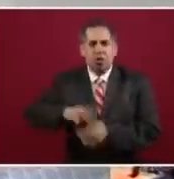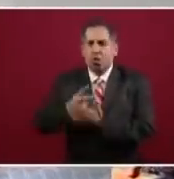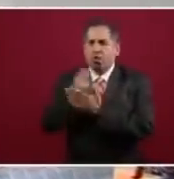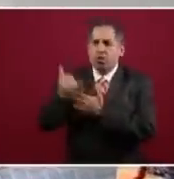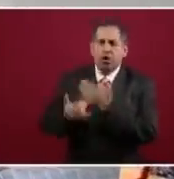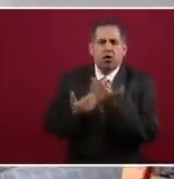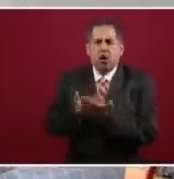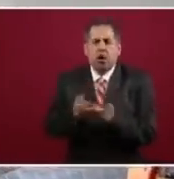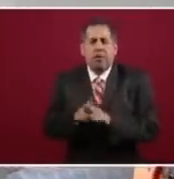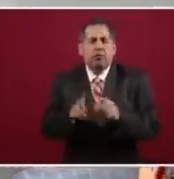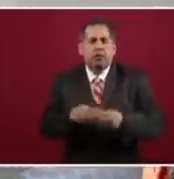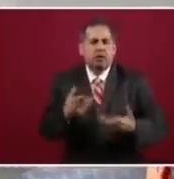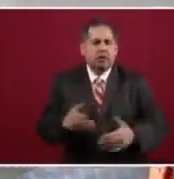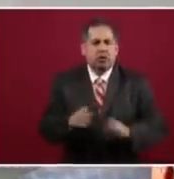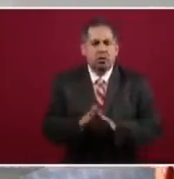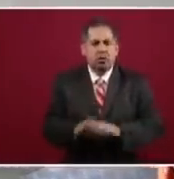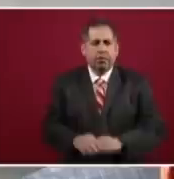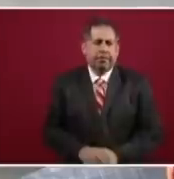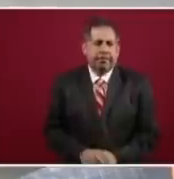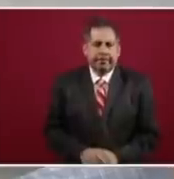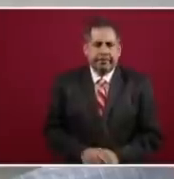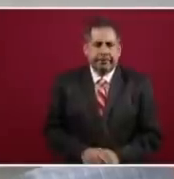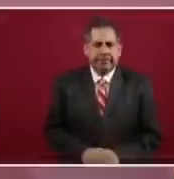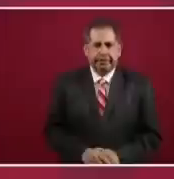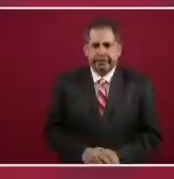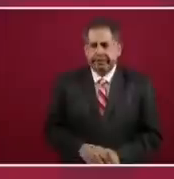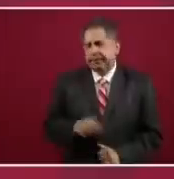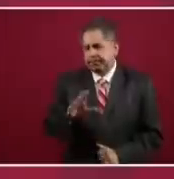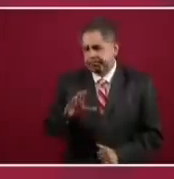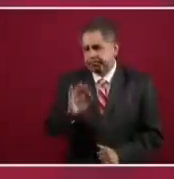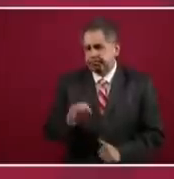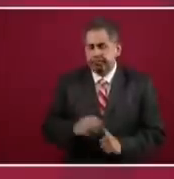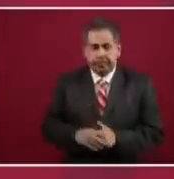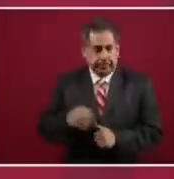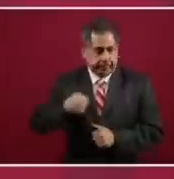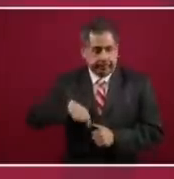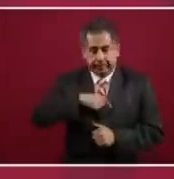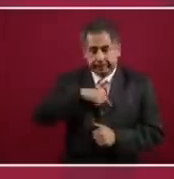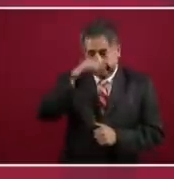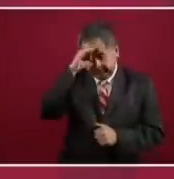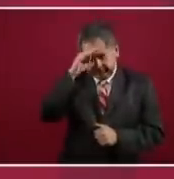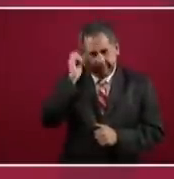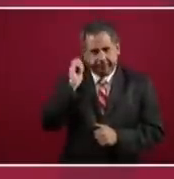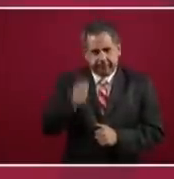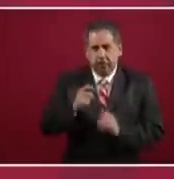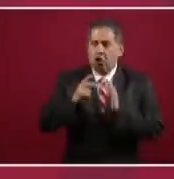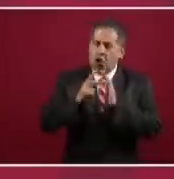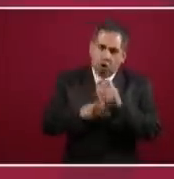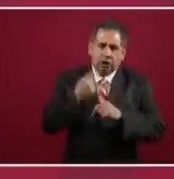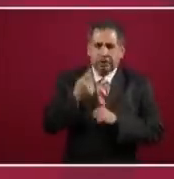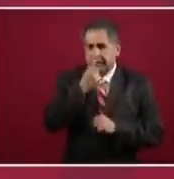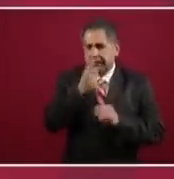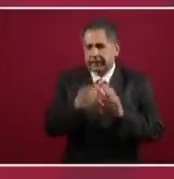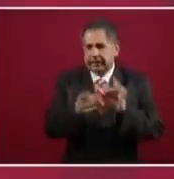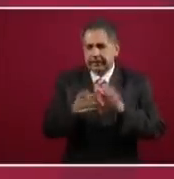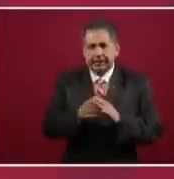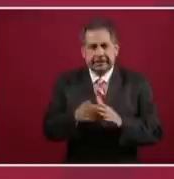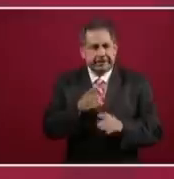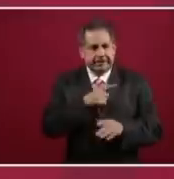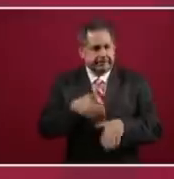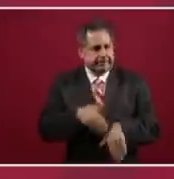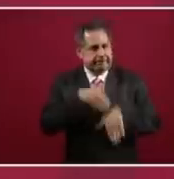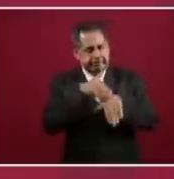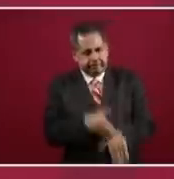gobierno por favor bueno nosotros tenemos vuelvo a lo mismo que apegarnos